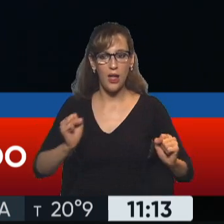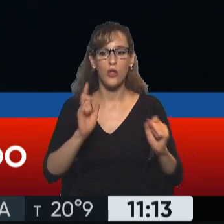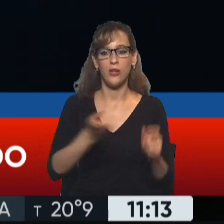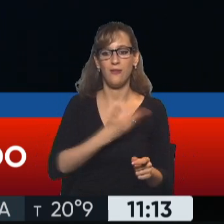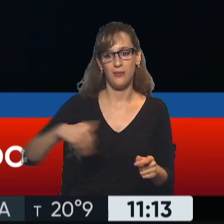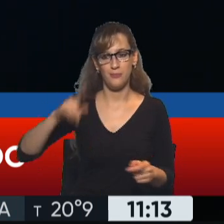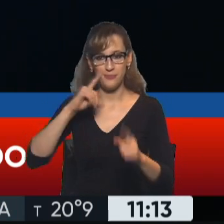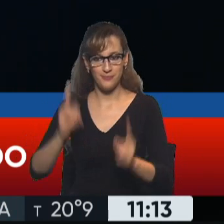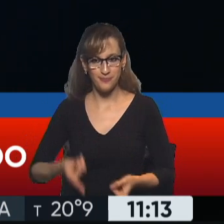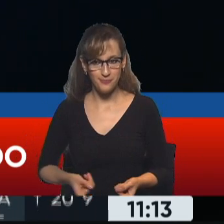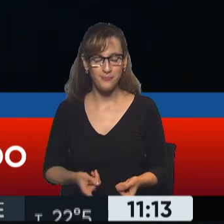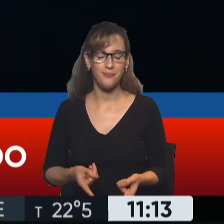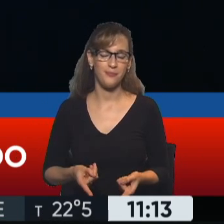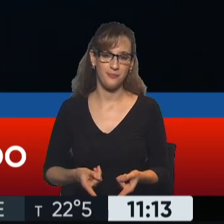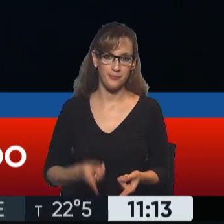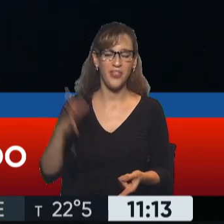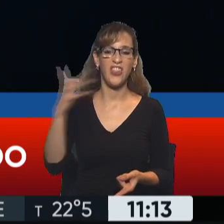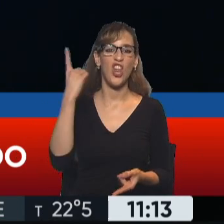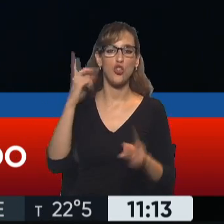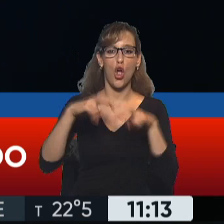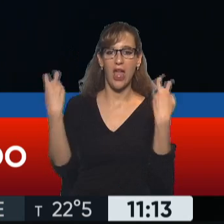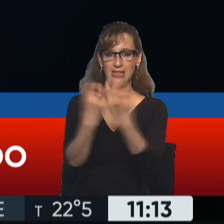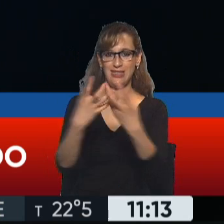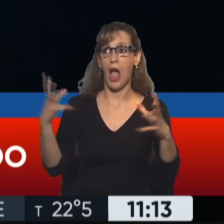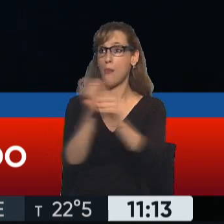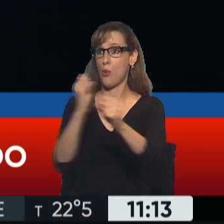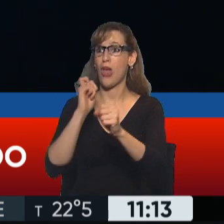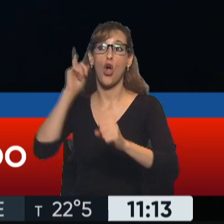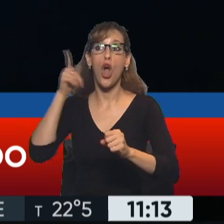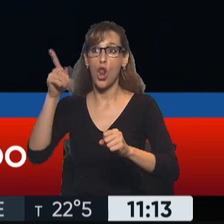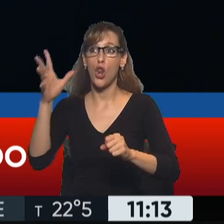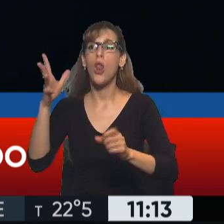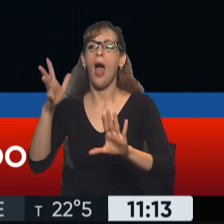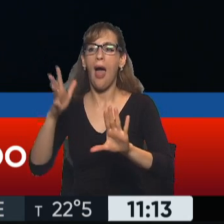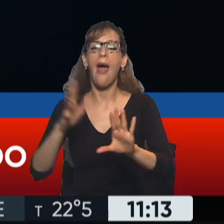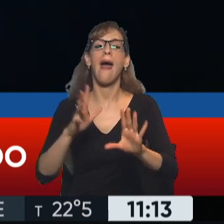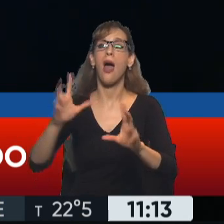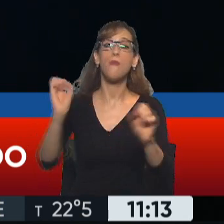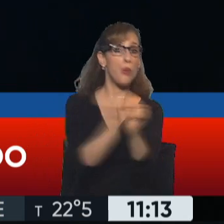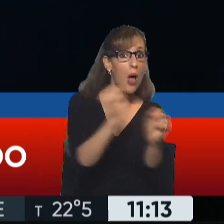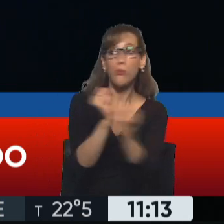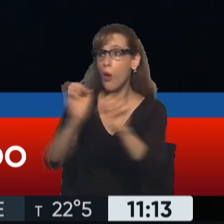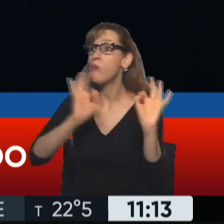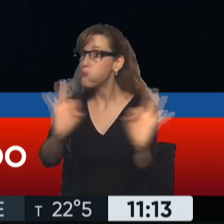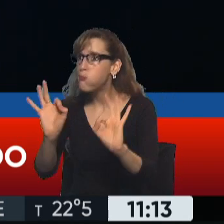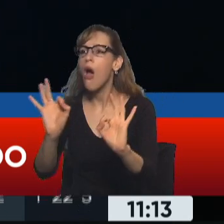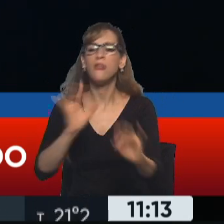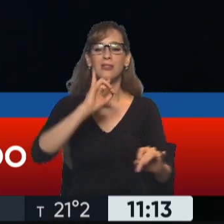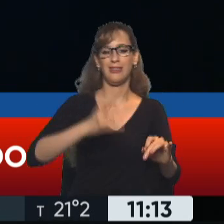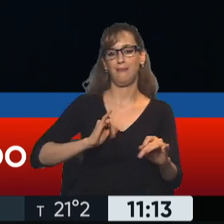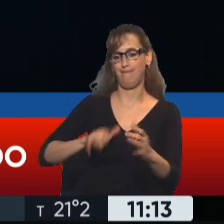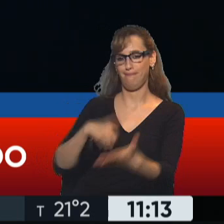Internacional la aprobación del directorio, habrá un primer desembolso. Y luego, en cada una de